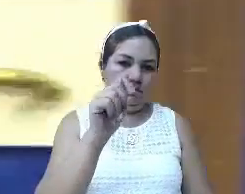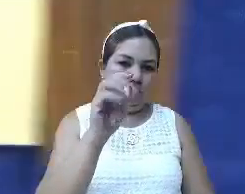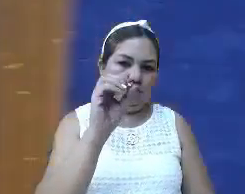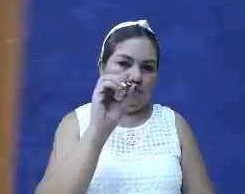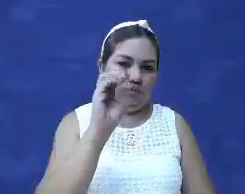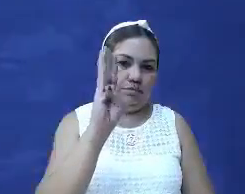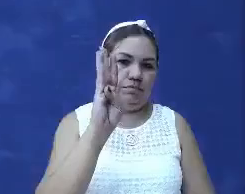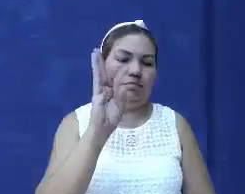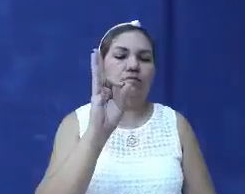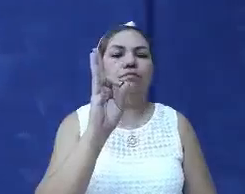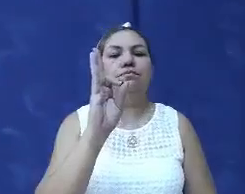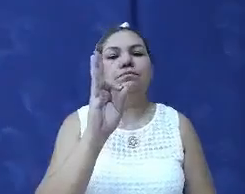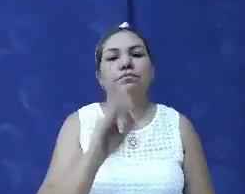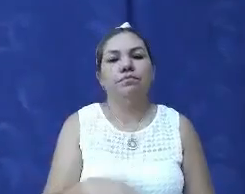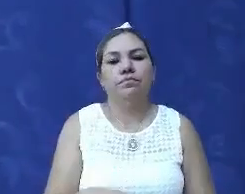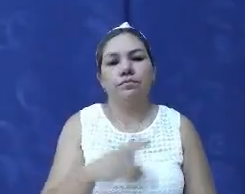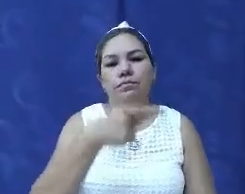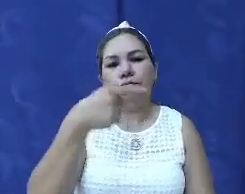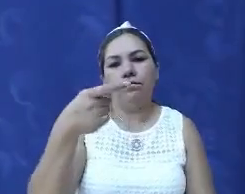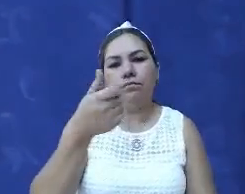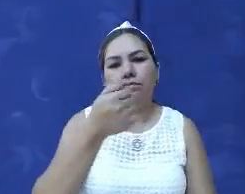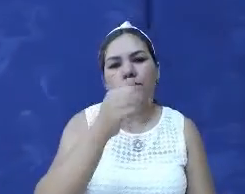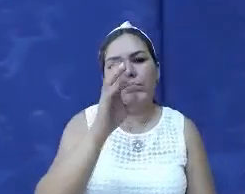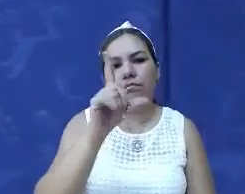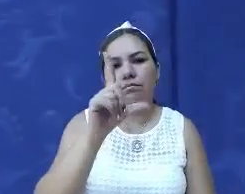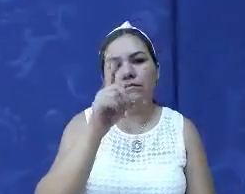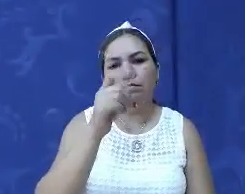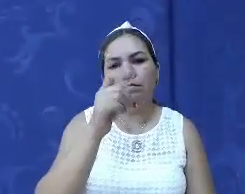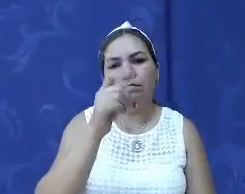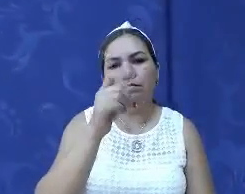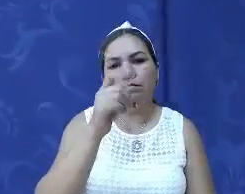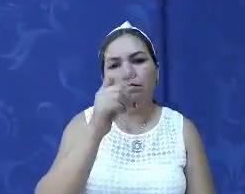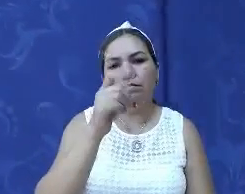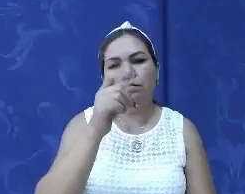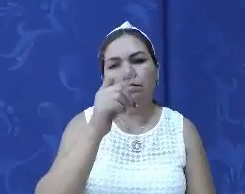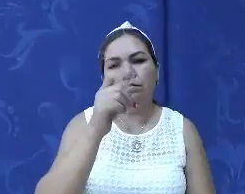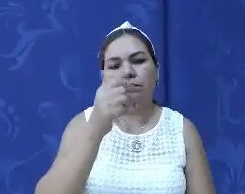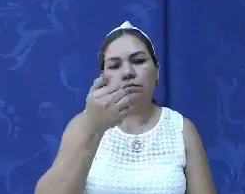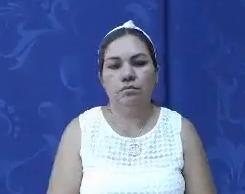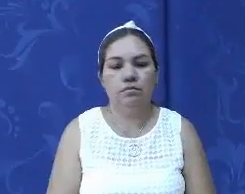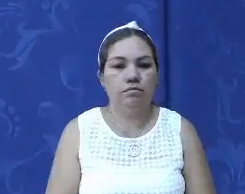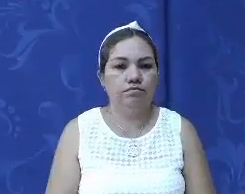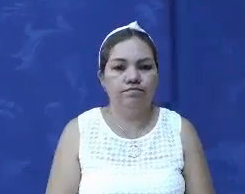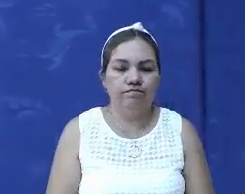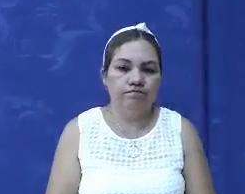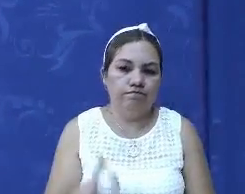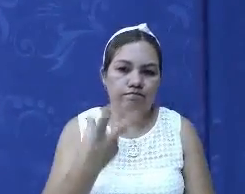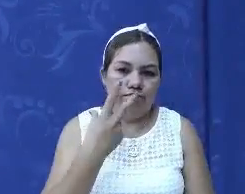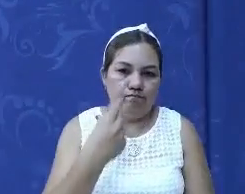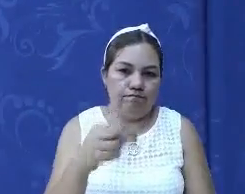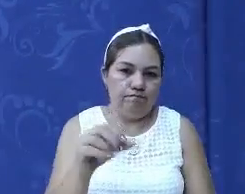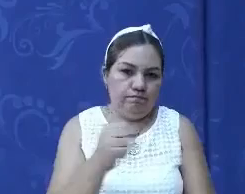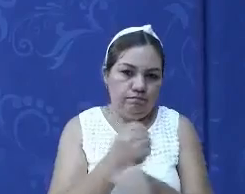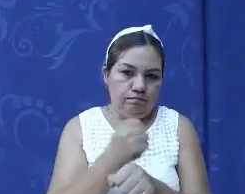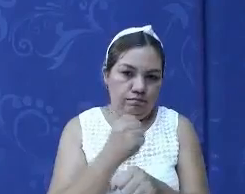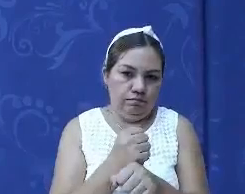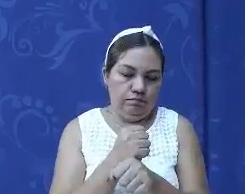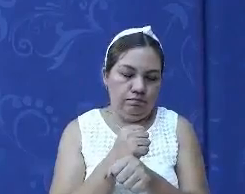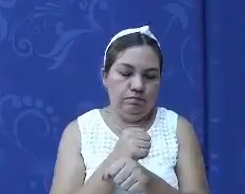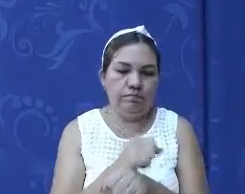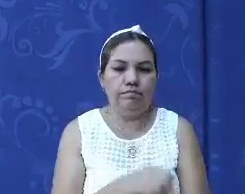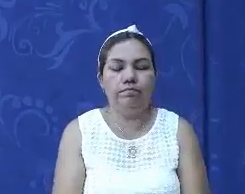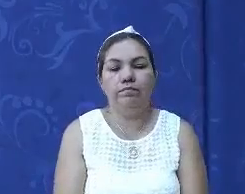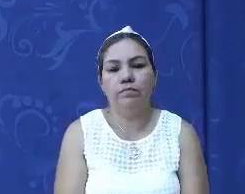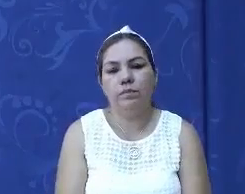Acab. Una mala junta. No hagas negocios siendo cristiano con gente que Dios no te mandó. No